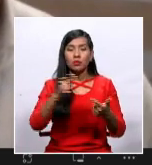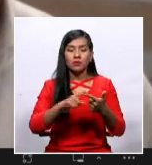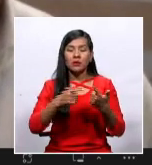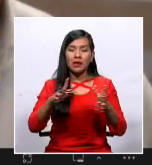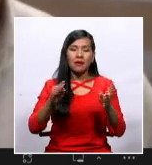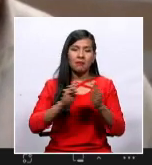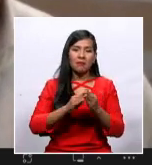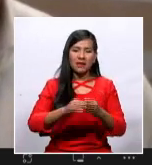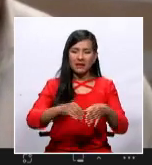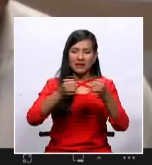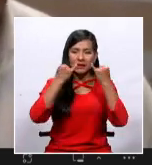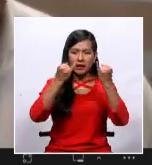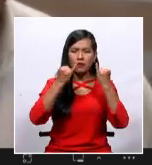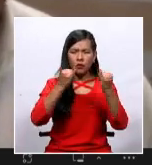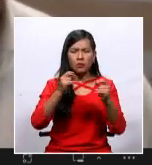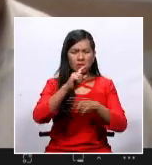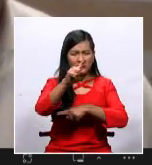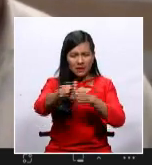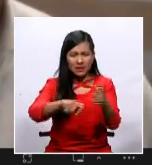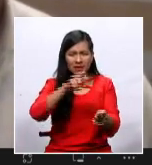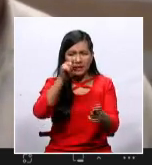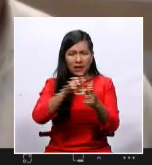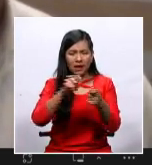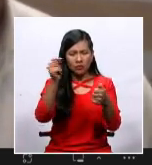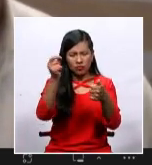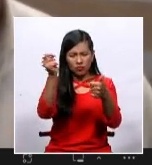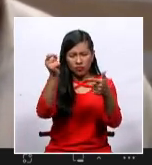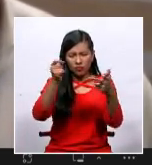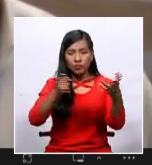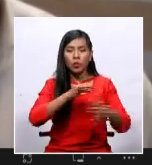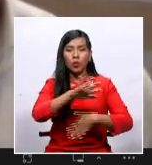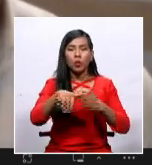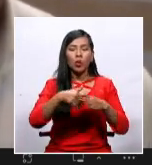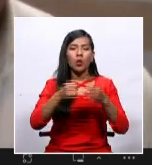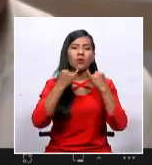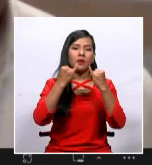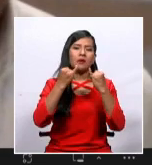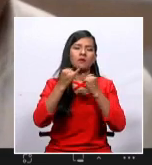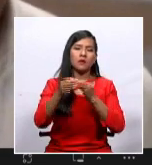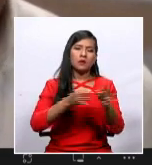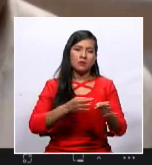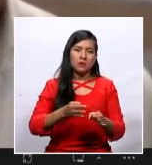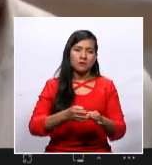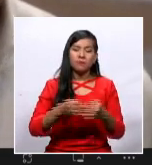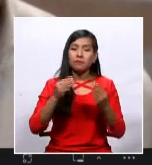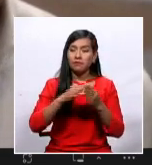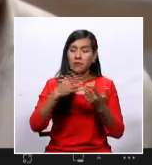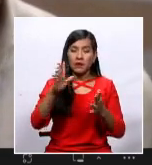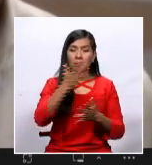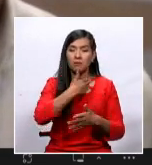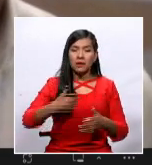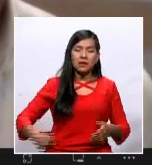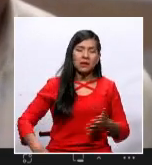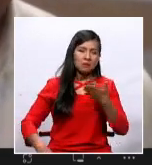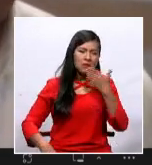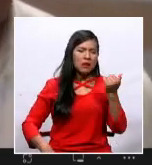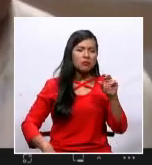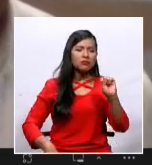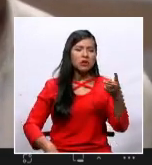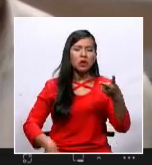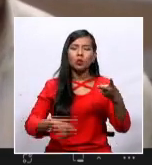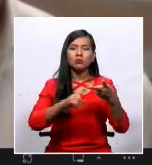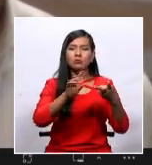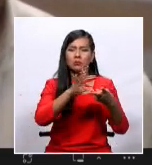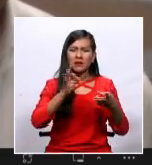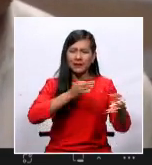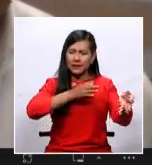muy pormenorizado y muy detallado de todas las cosas que se hizo. Creo que el presidente eligió por esto segundo, el